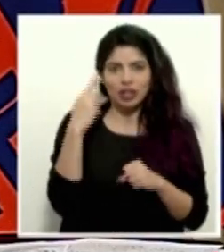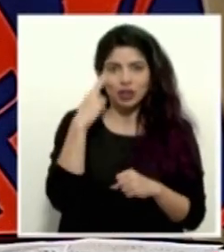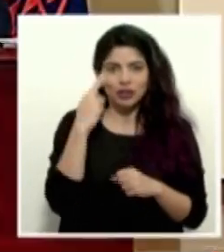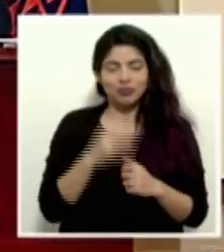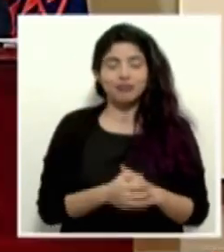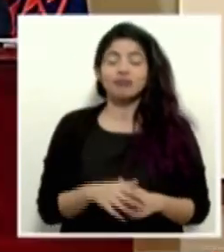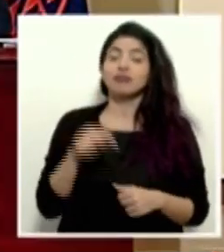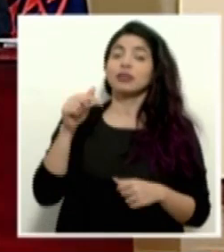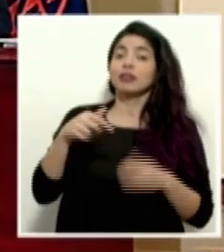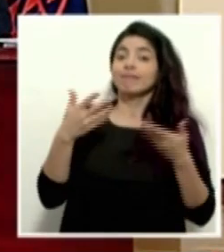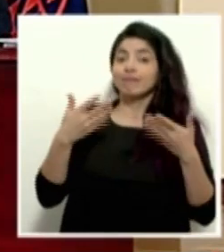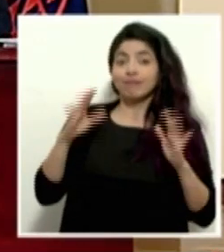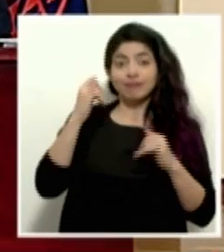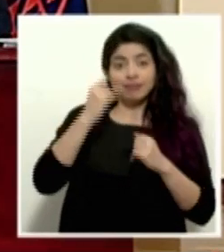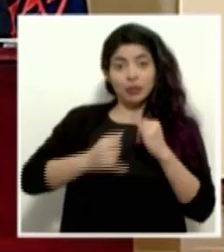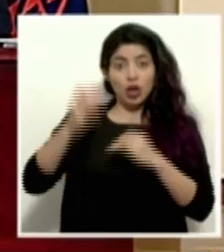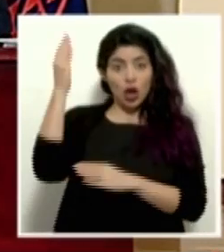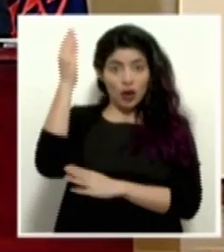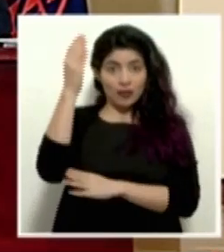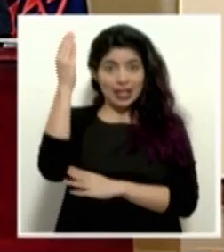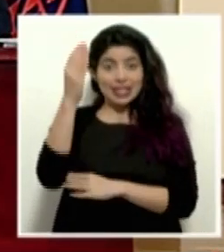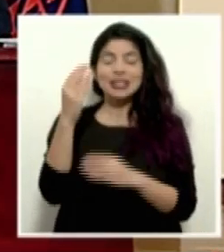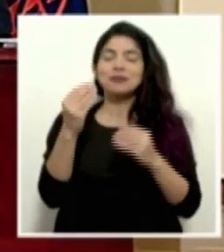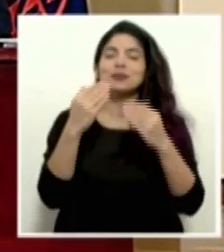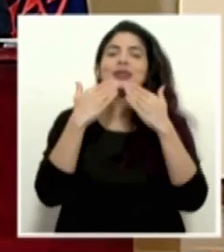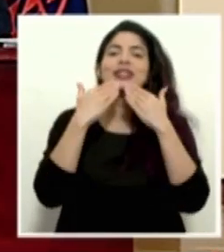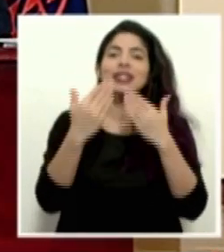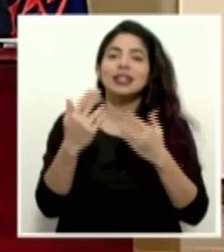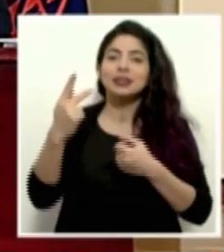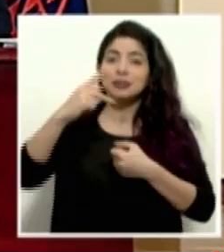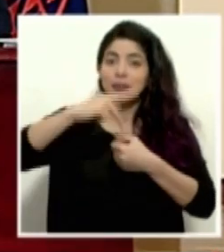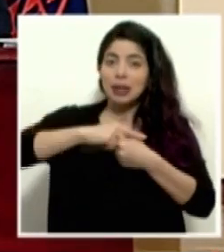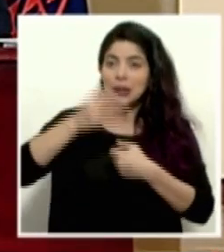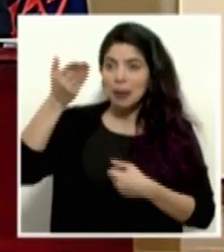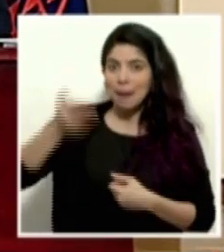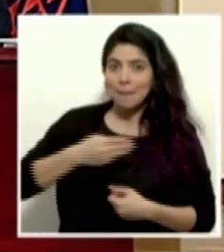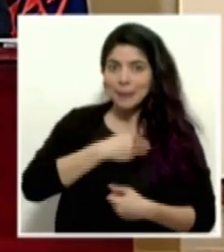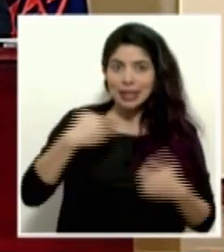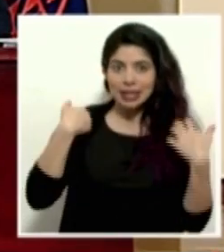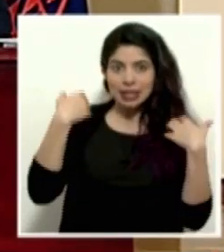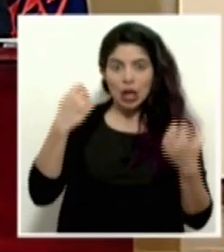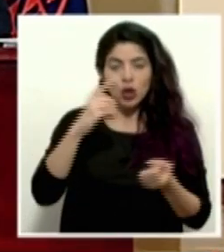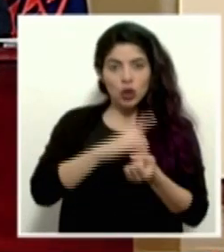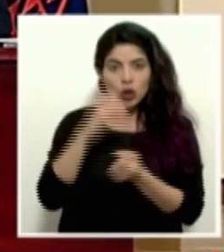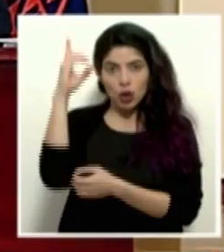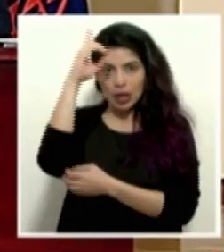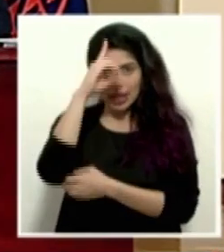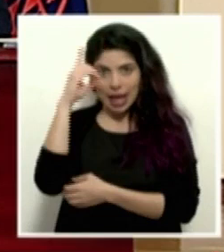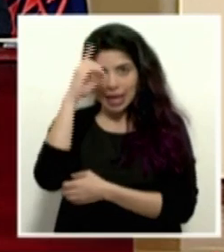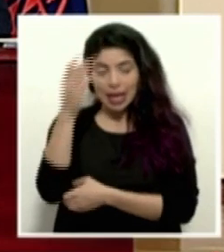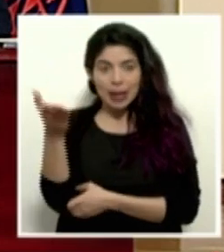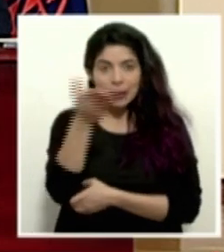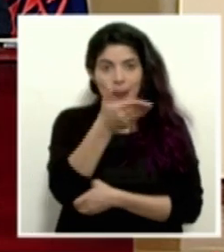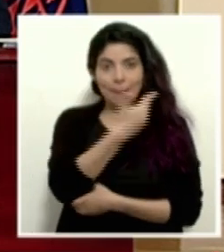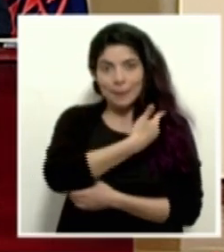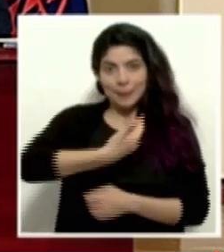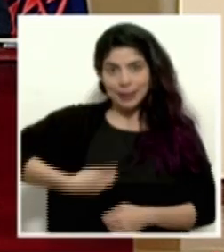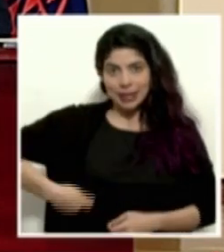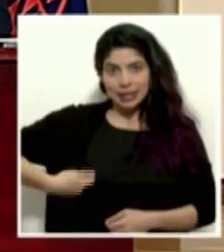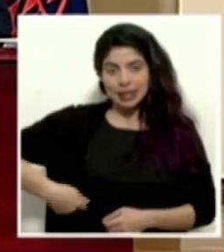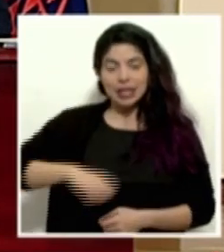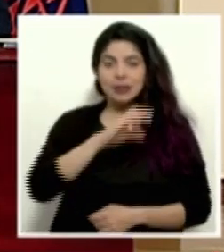damos por concluida esta conferencia de prensa agradecemos la participación al ministro de salud el doctor Daniel Salas y el presidente